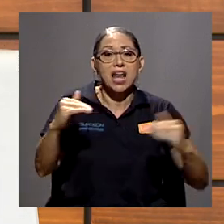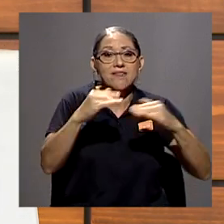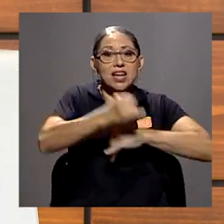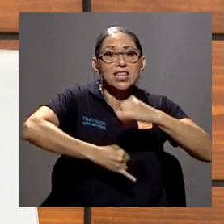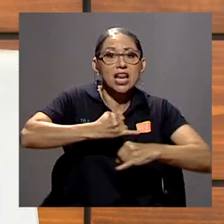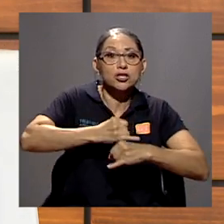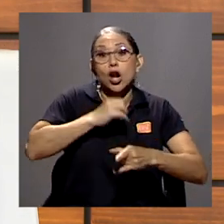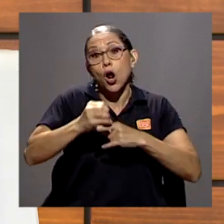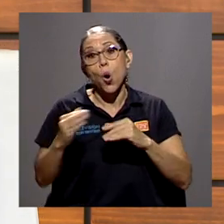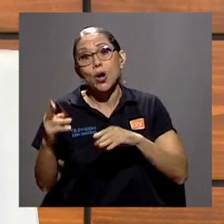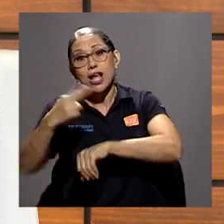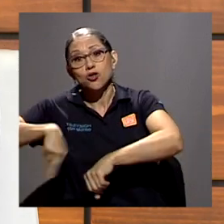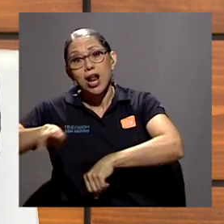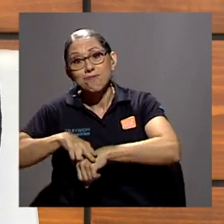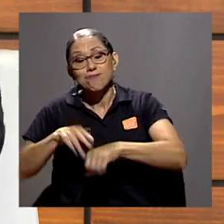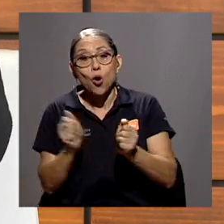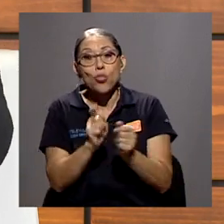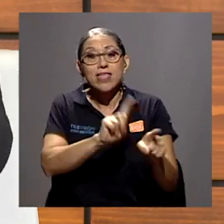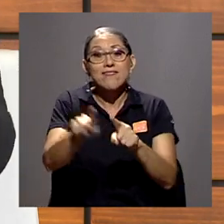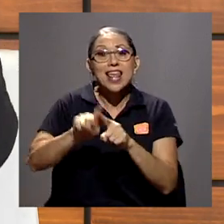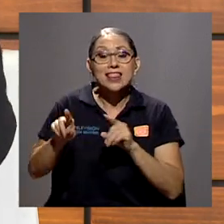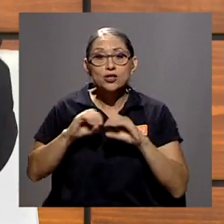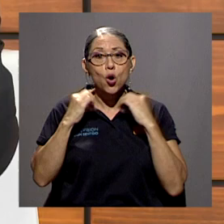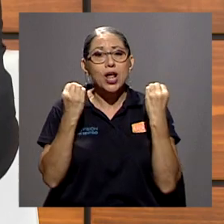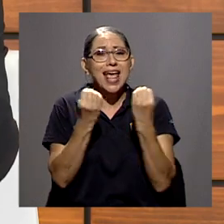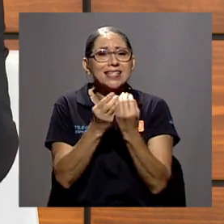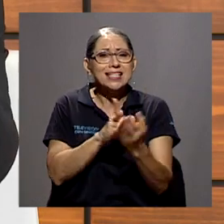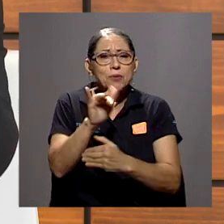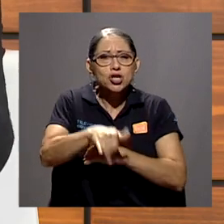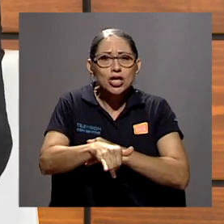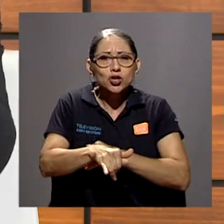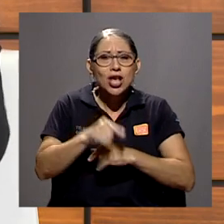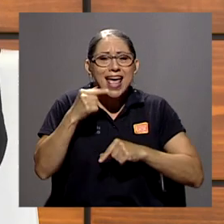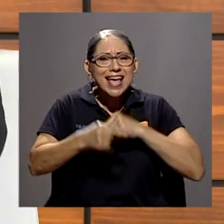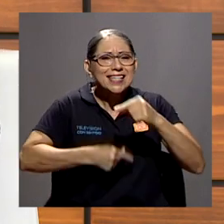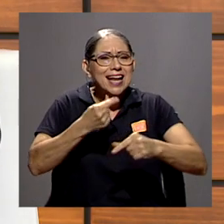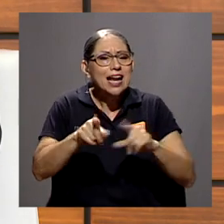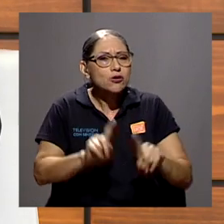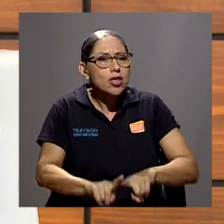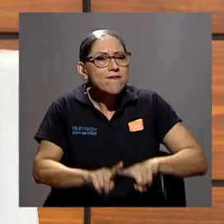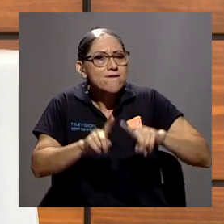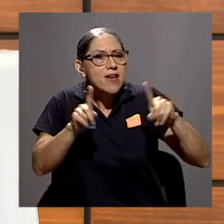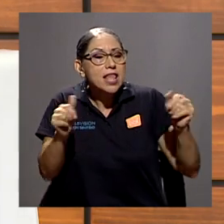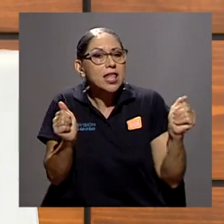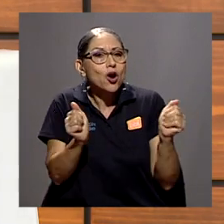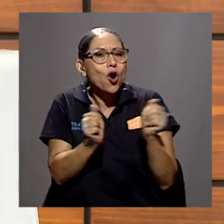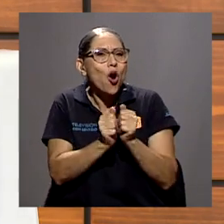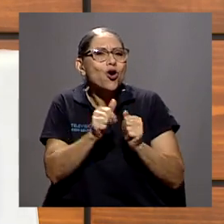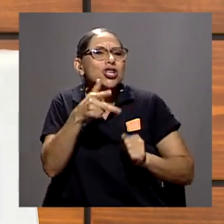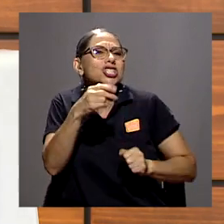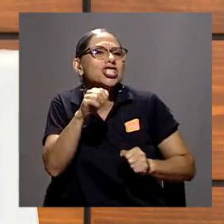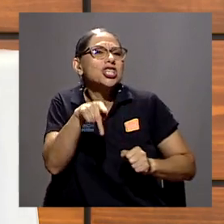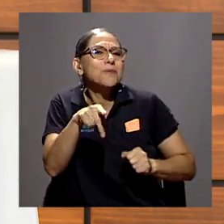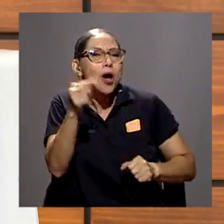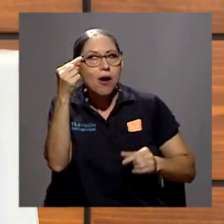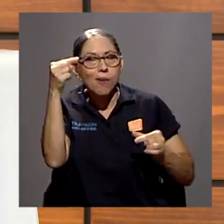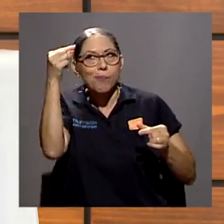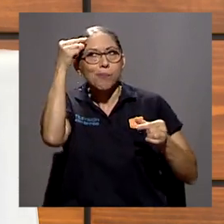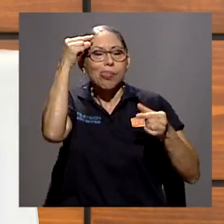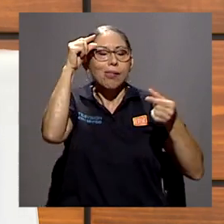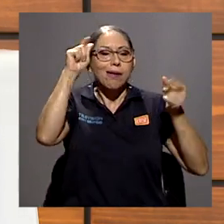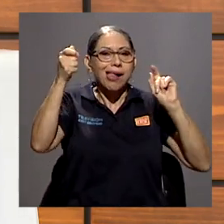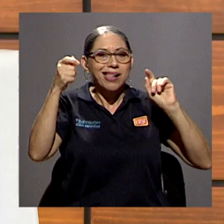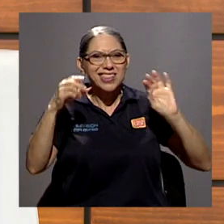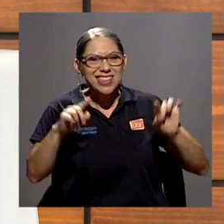diferentes orquestas o proyectos que han que han llevado a cabo es una generación que viene diferente que viene con un chip diferente y eso me llena de